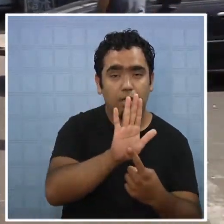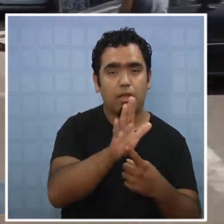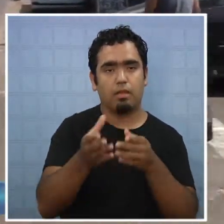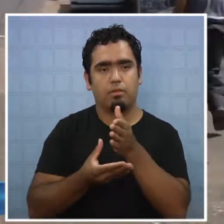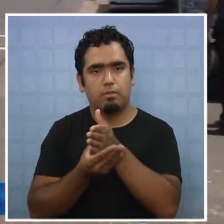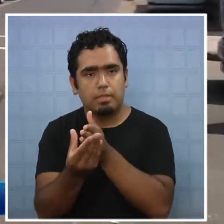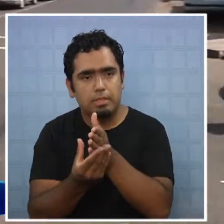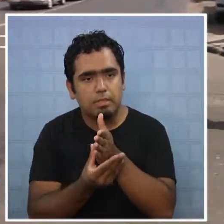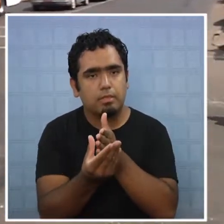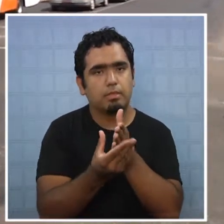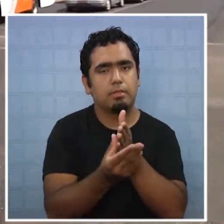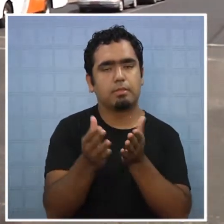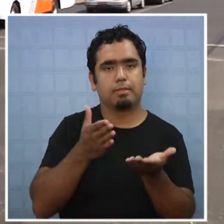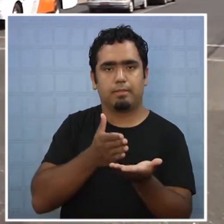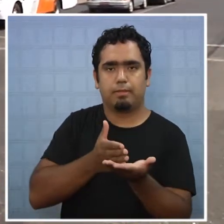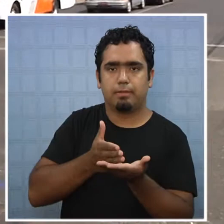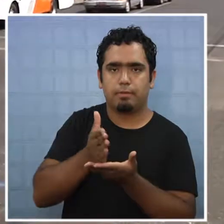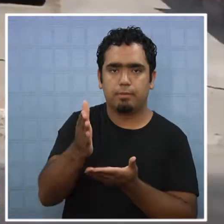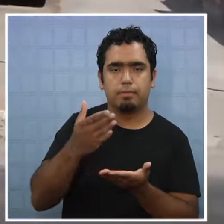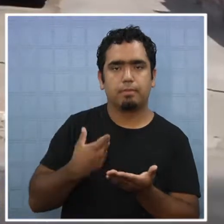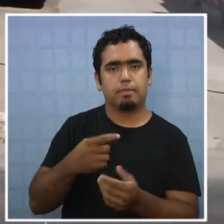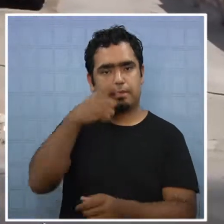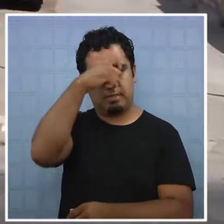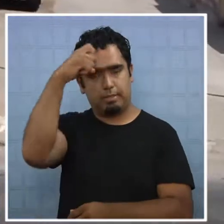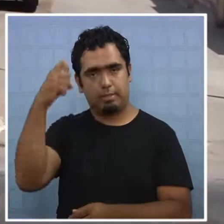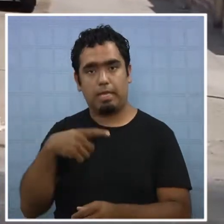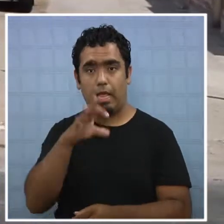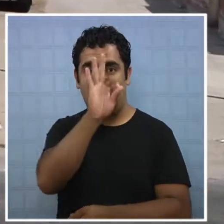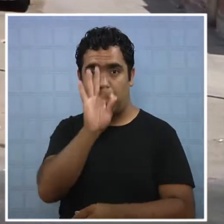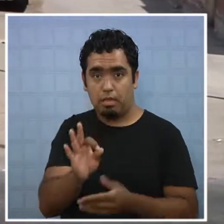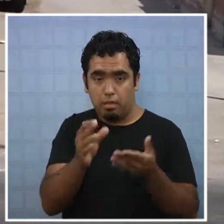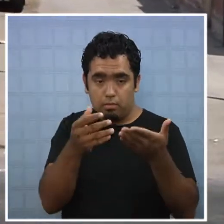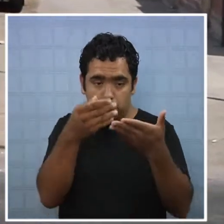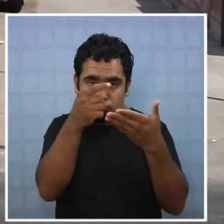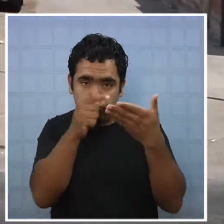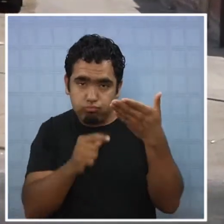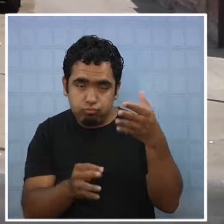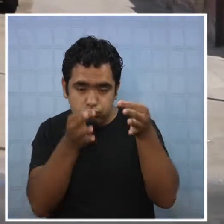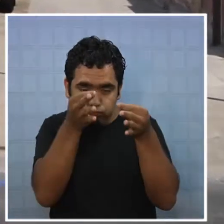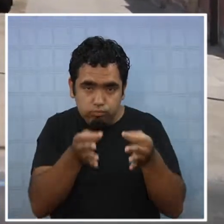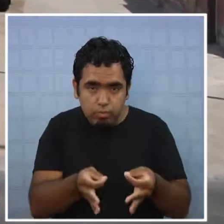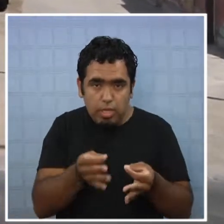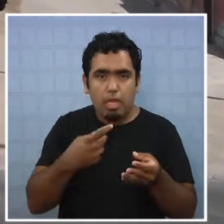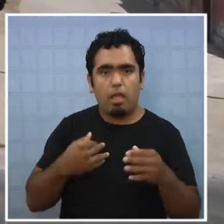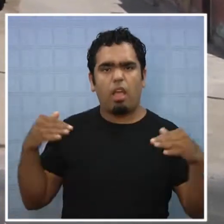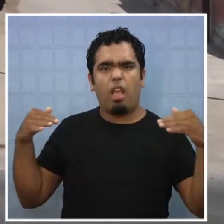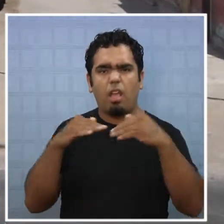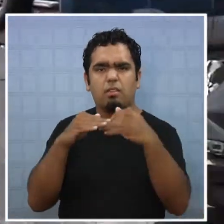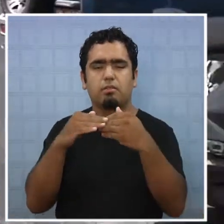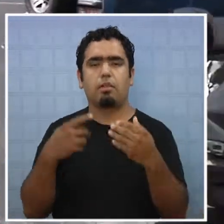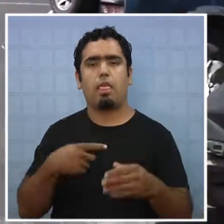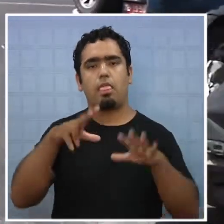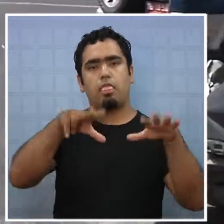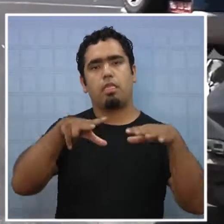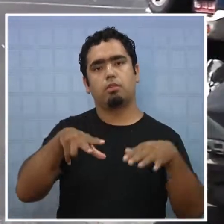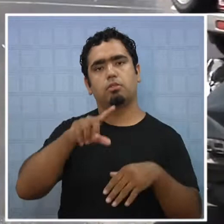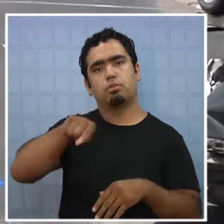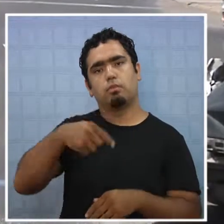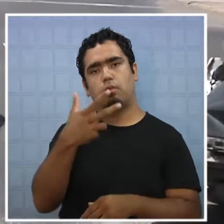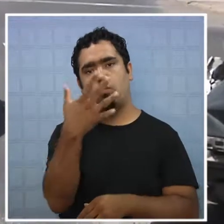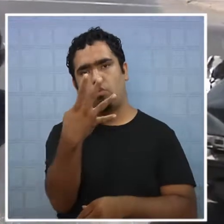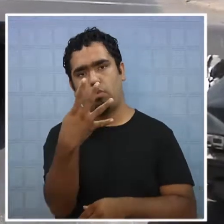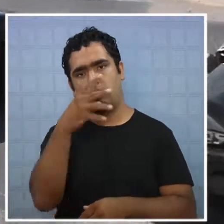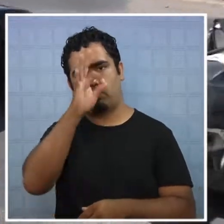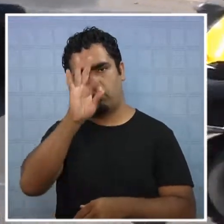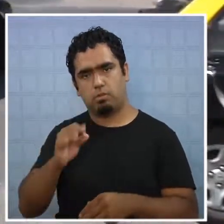A pesar de las campañas y recomendaciones que se hacen al comienzo de cada temporada estival, según las estadísticas, los accidentes de tránsito aumentaron en